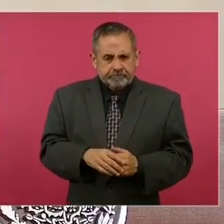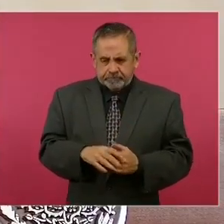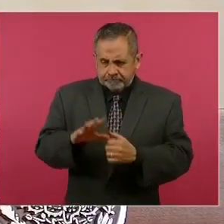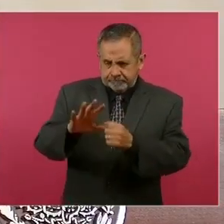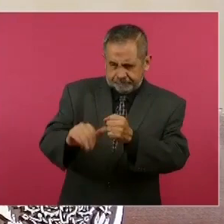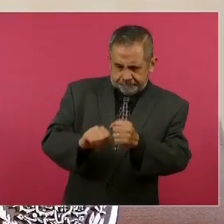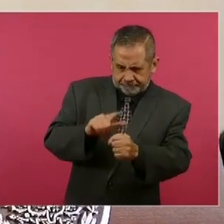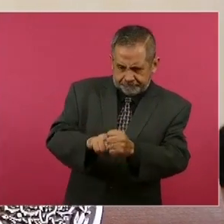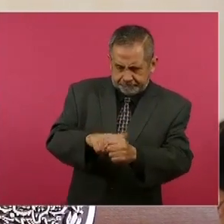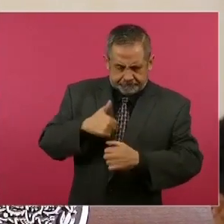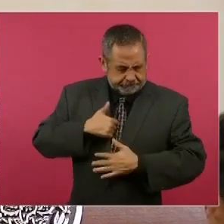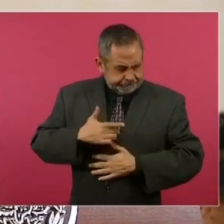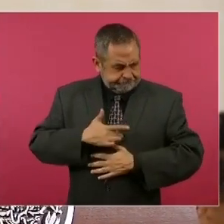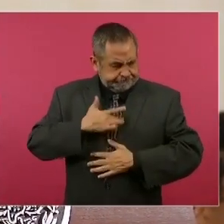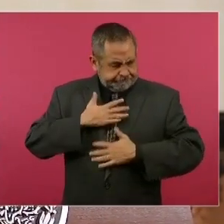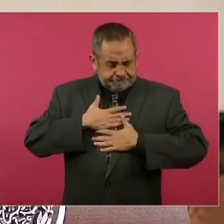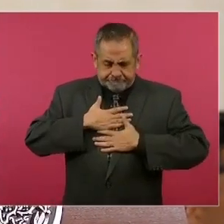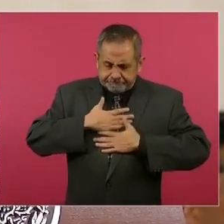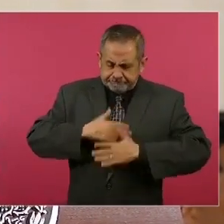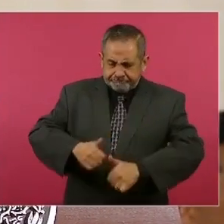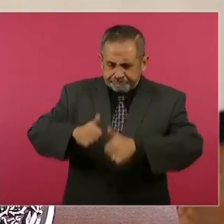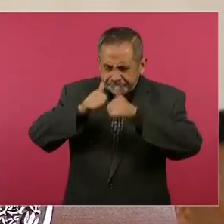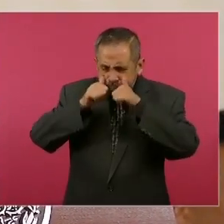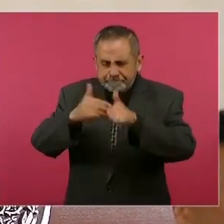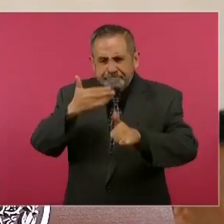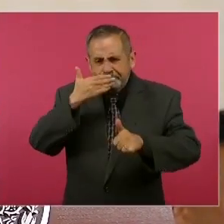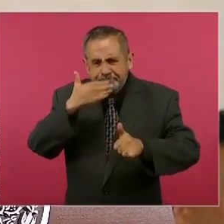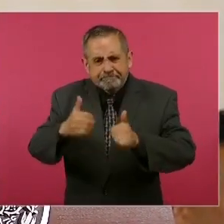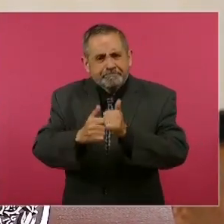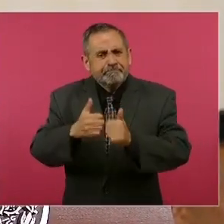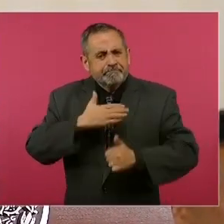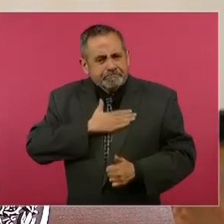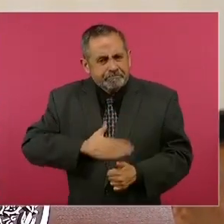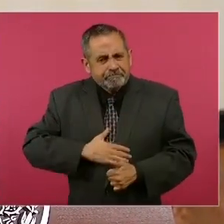humano, trato justo